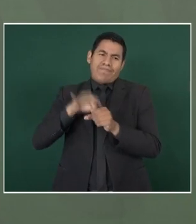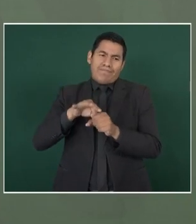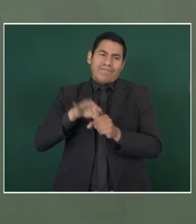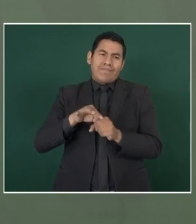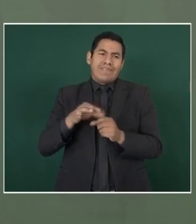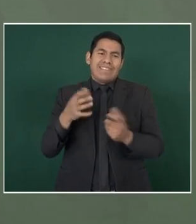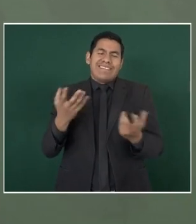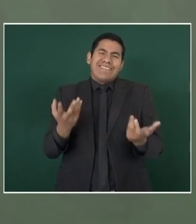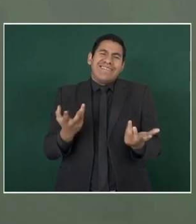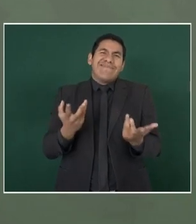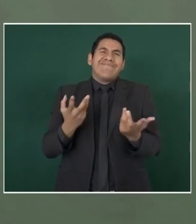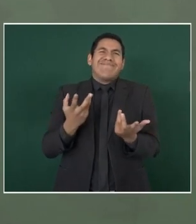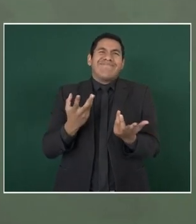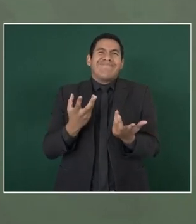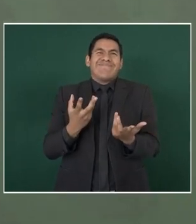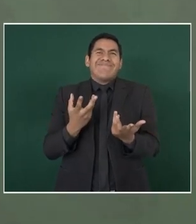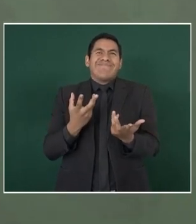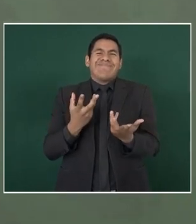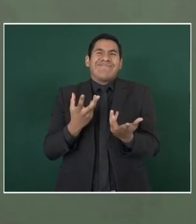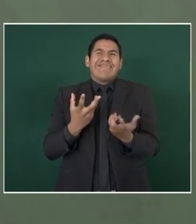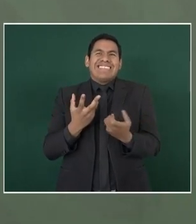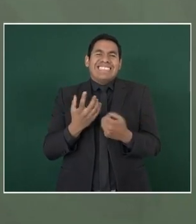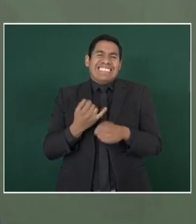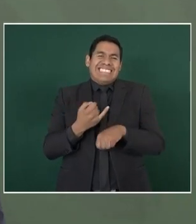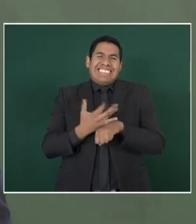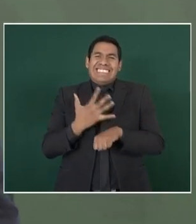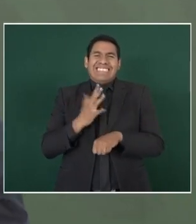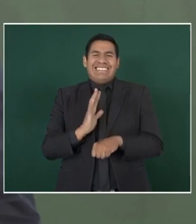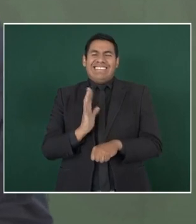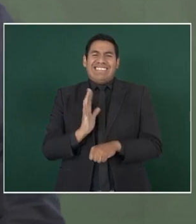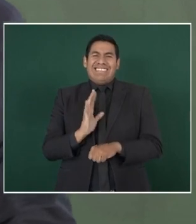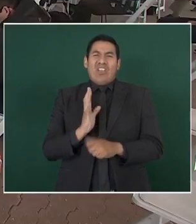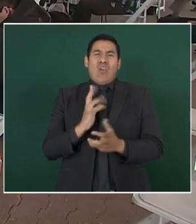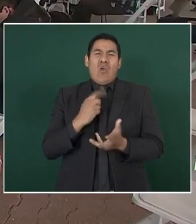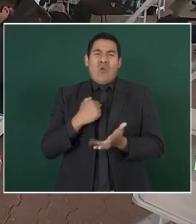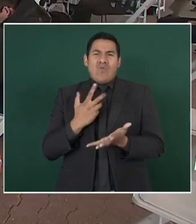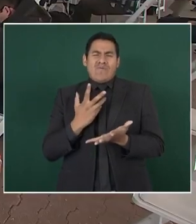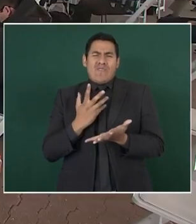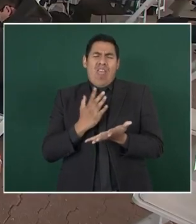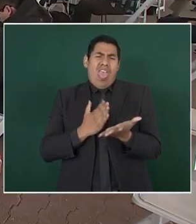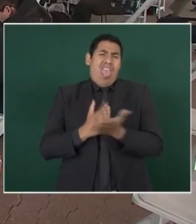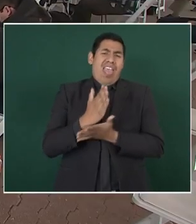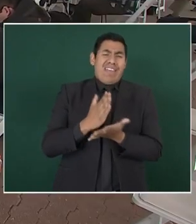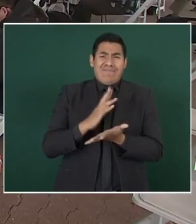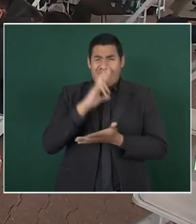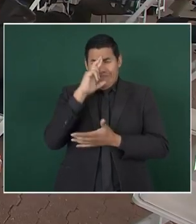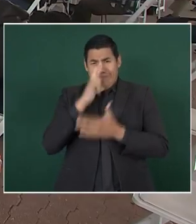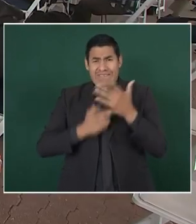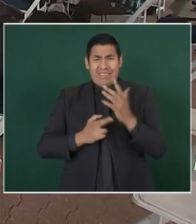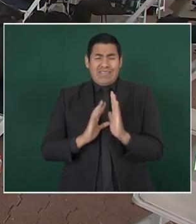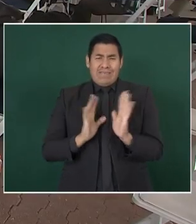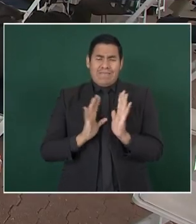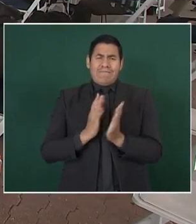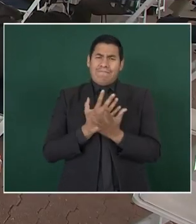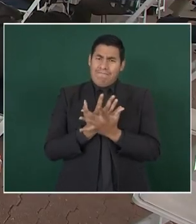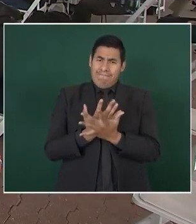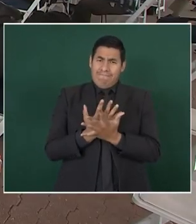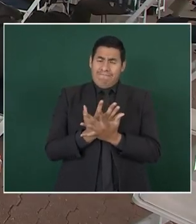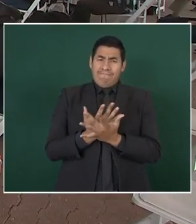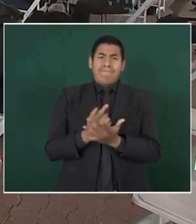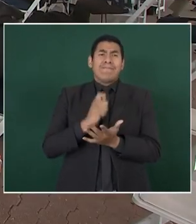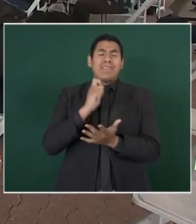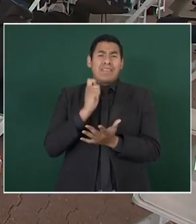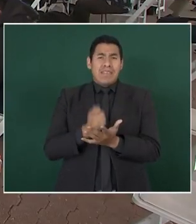y no queremos actuar de manera irresponsable. Vamos a esperar que pase